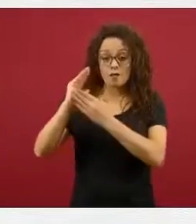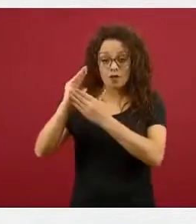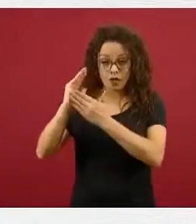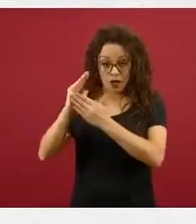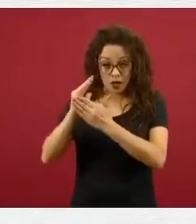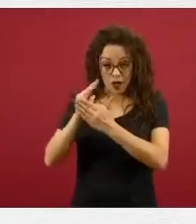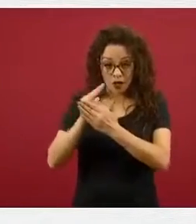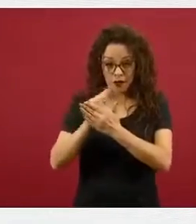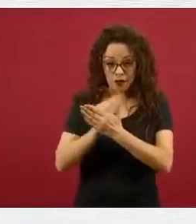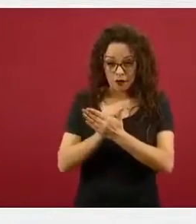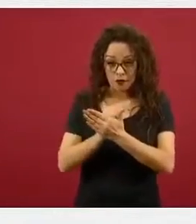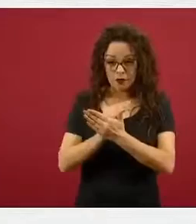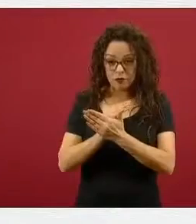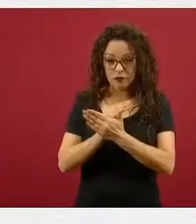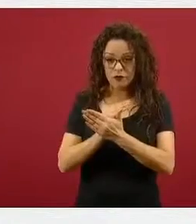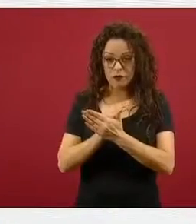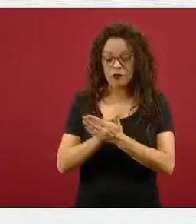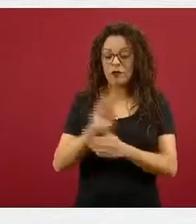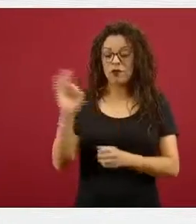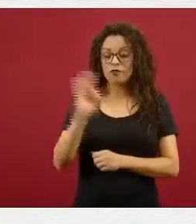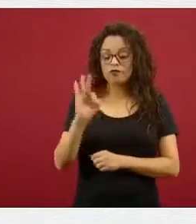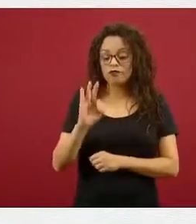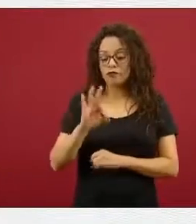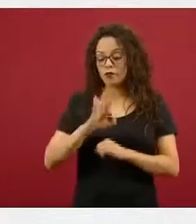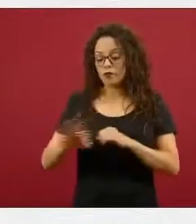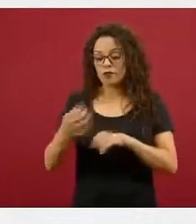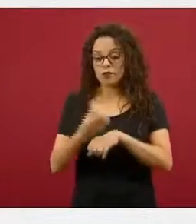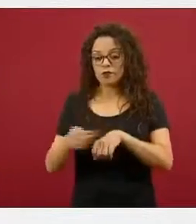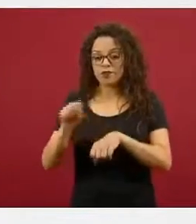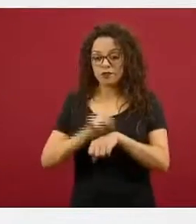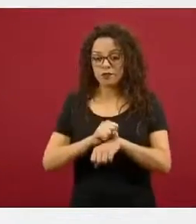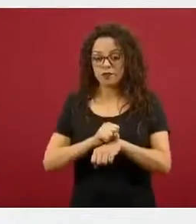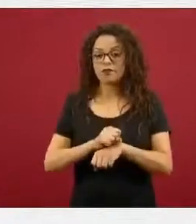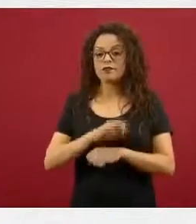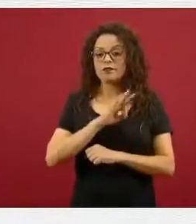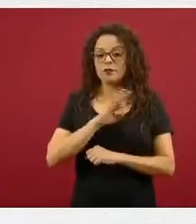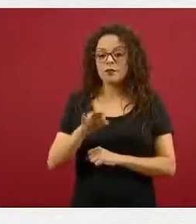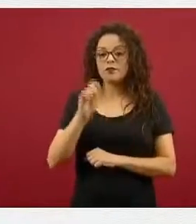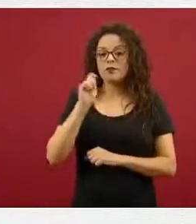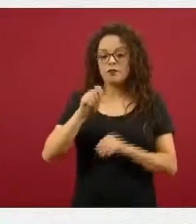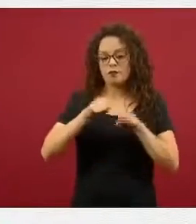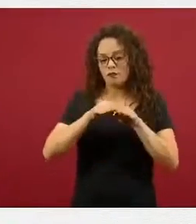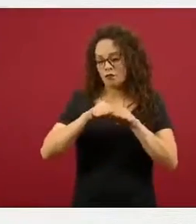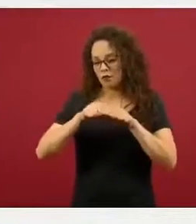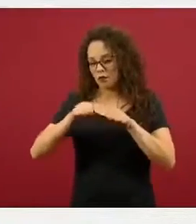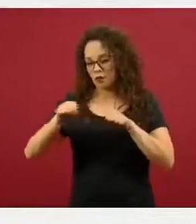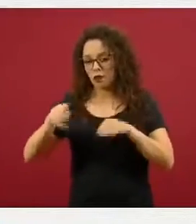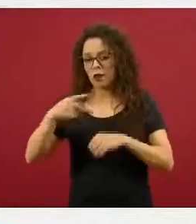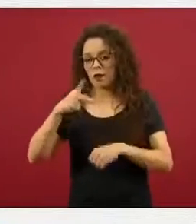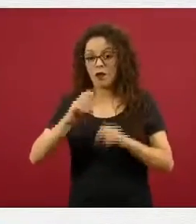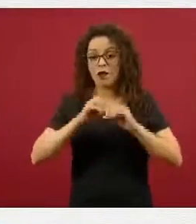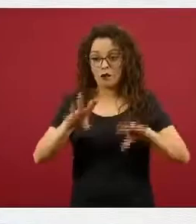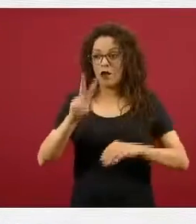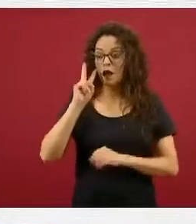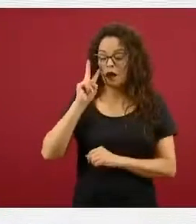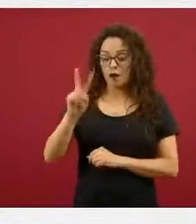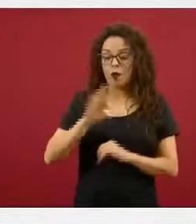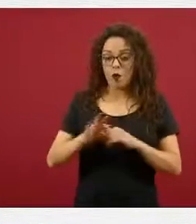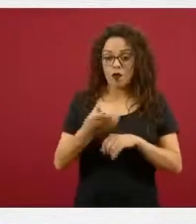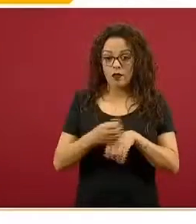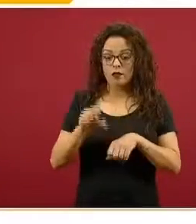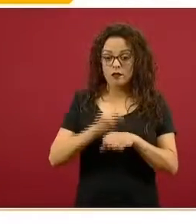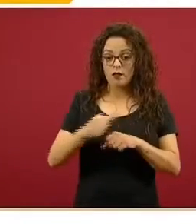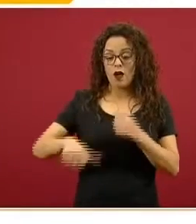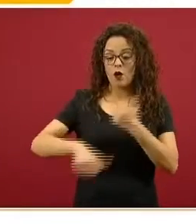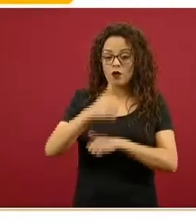tiene una tendencia negativa es posible que en las últimas semanas pueda entrar en una meseta, pero claramente en la última semana bajó